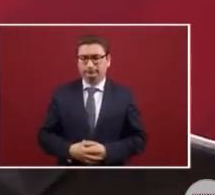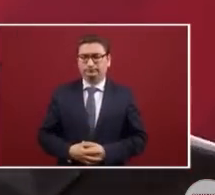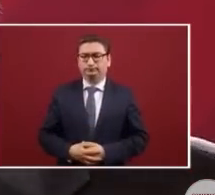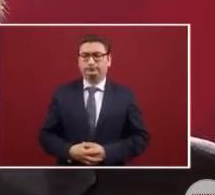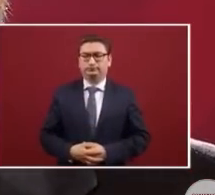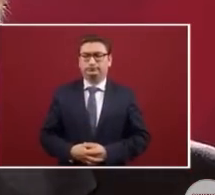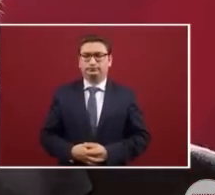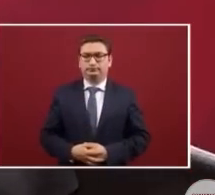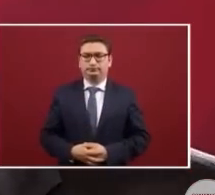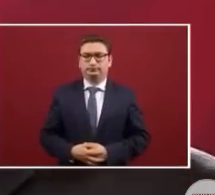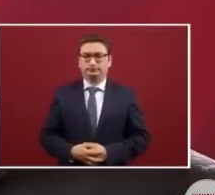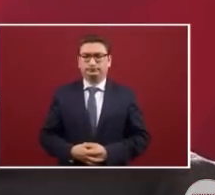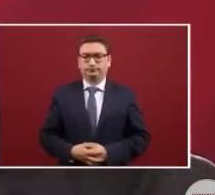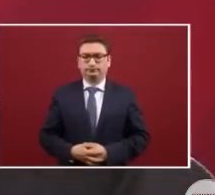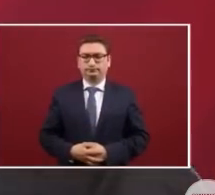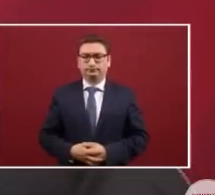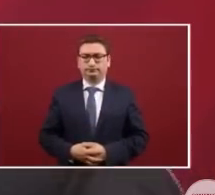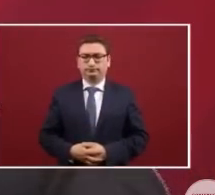a los legisladores